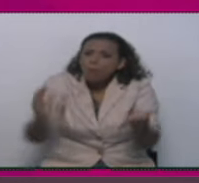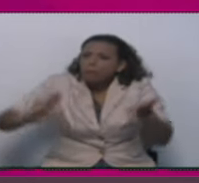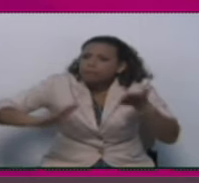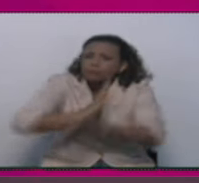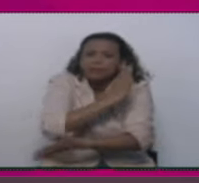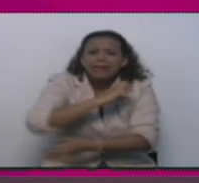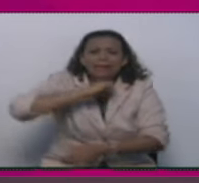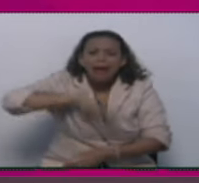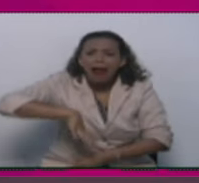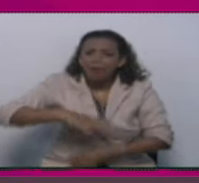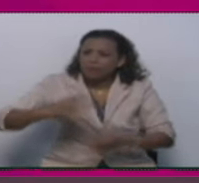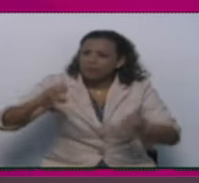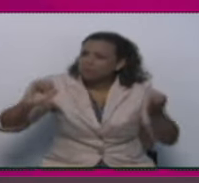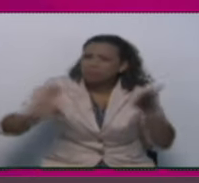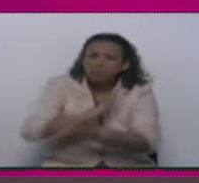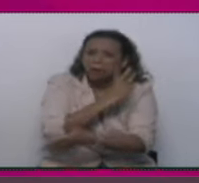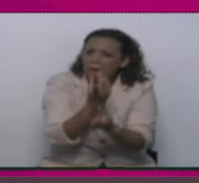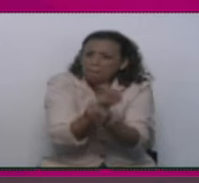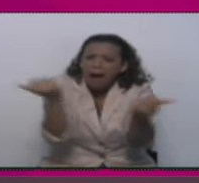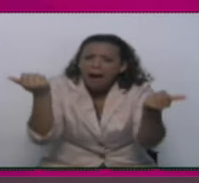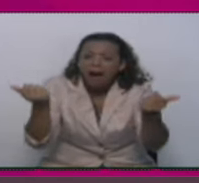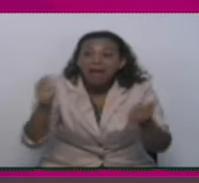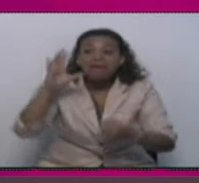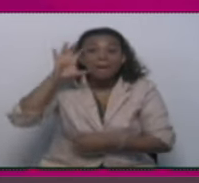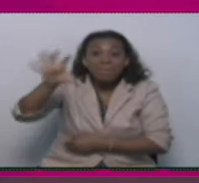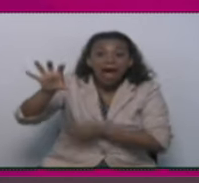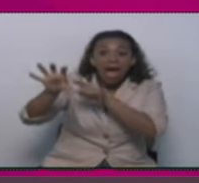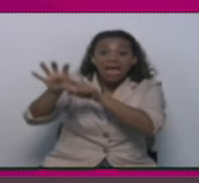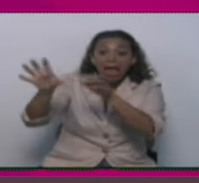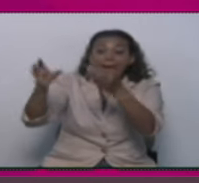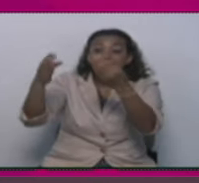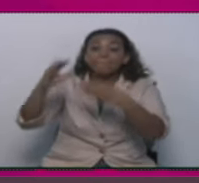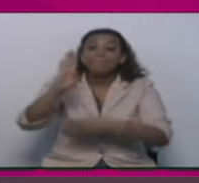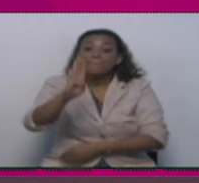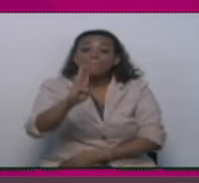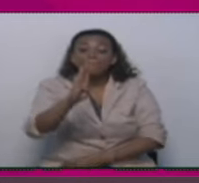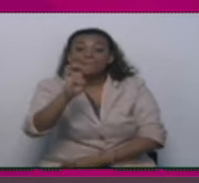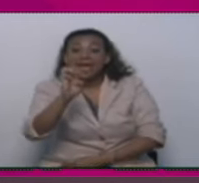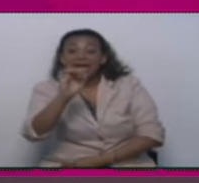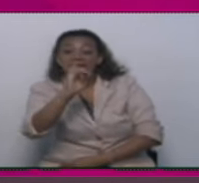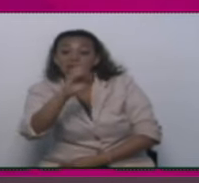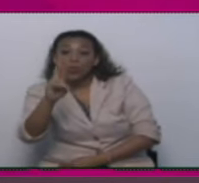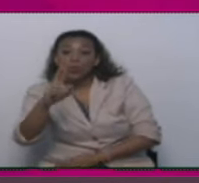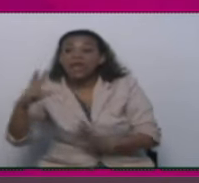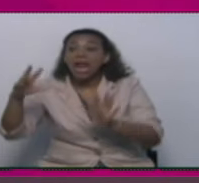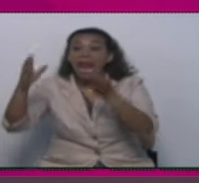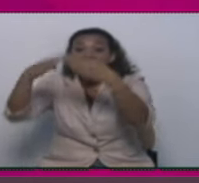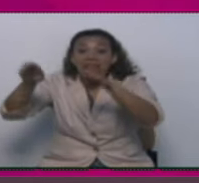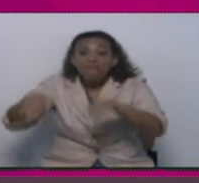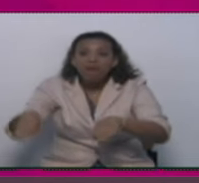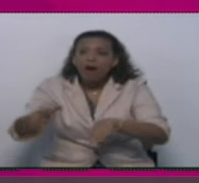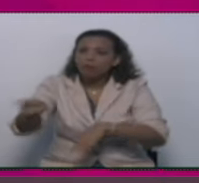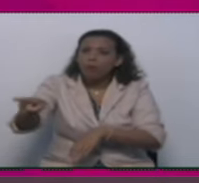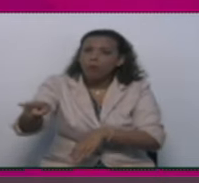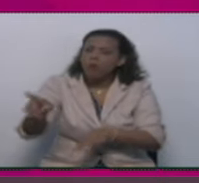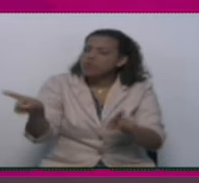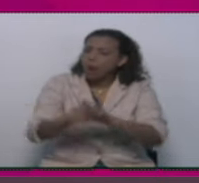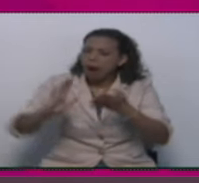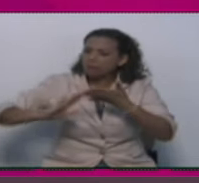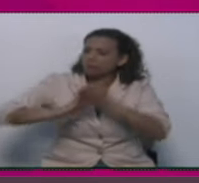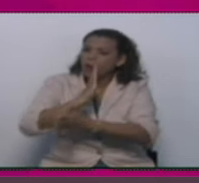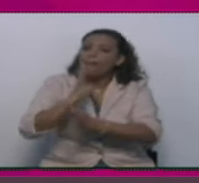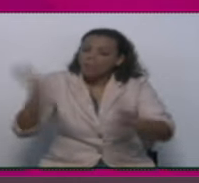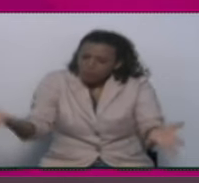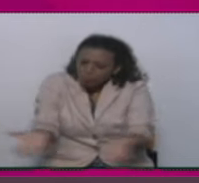historia. Este país, Beirut y todo el Líbano, como el ave fénix, vamos